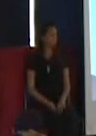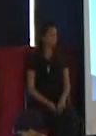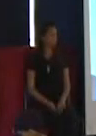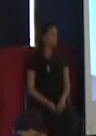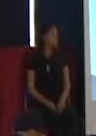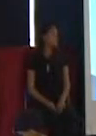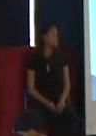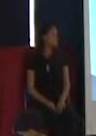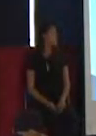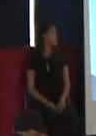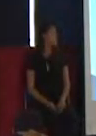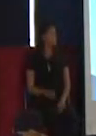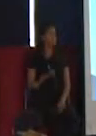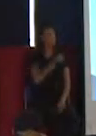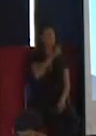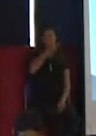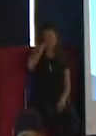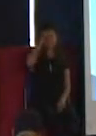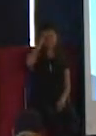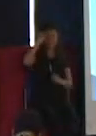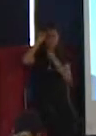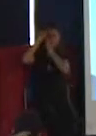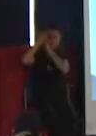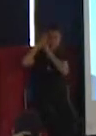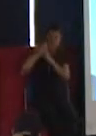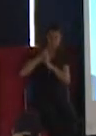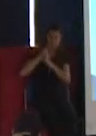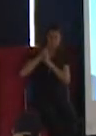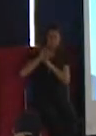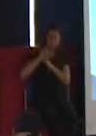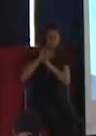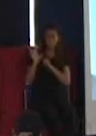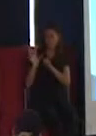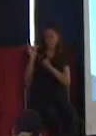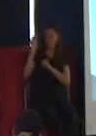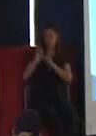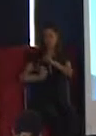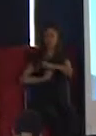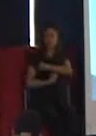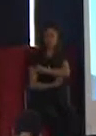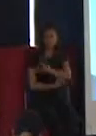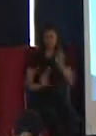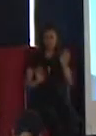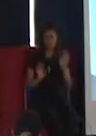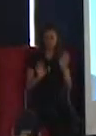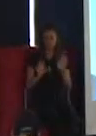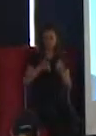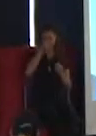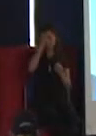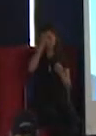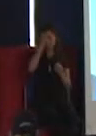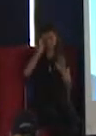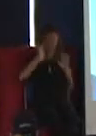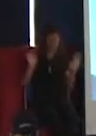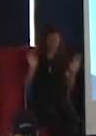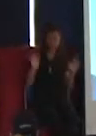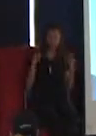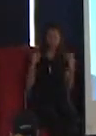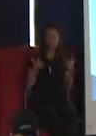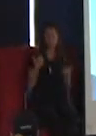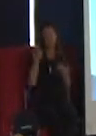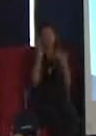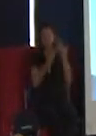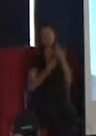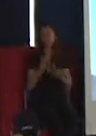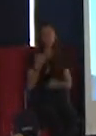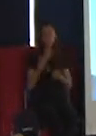Teniendo como base estos principios, ¿sí?, vamos a mirar entonces cuáles son esas obligaciones que